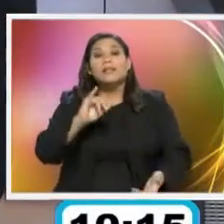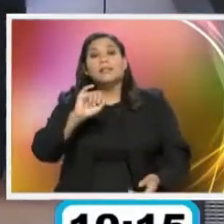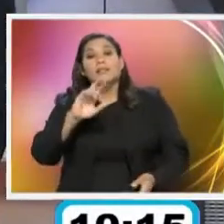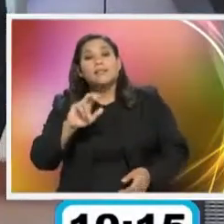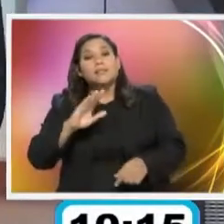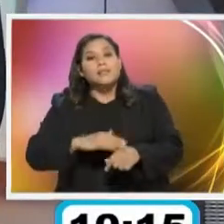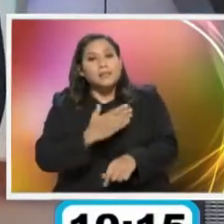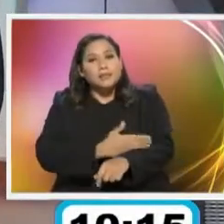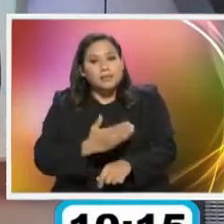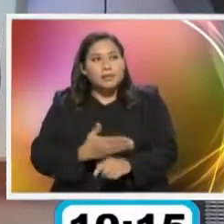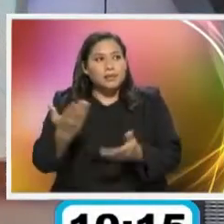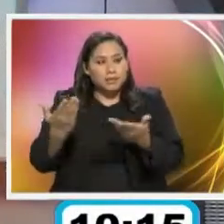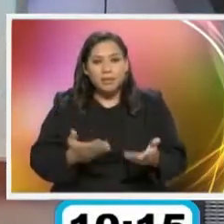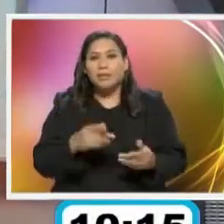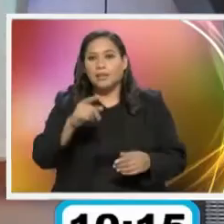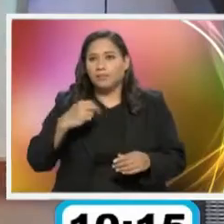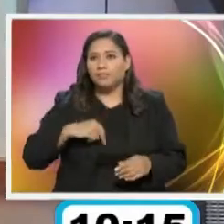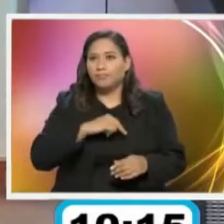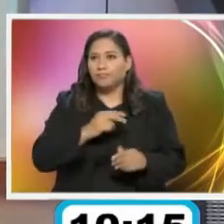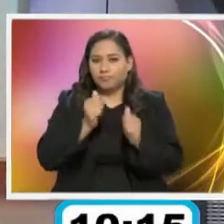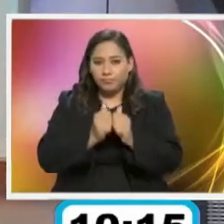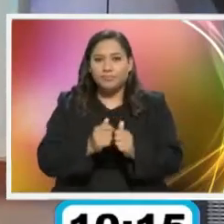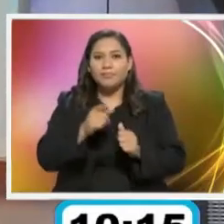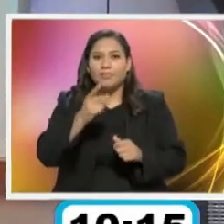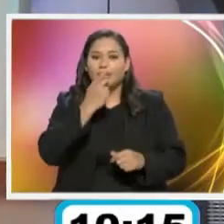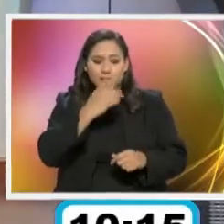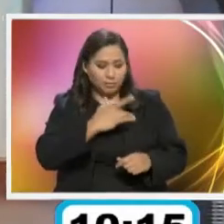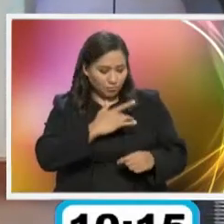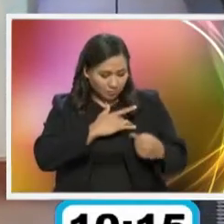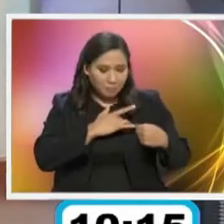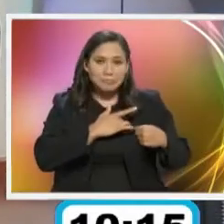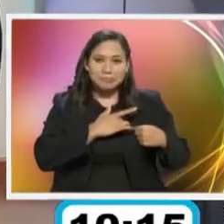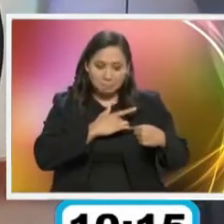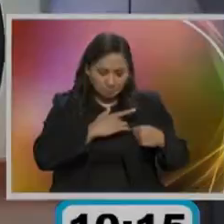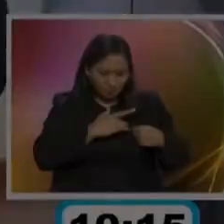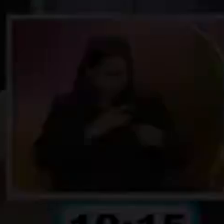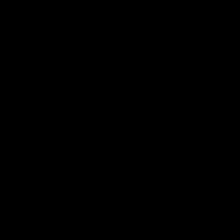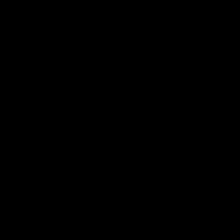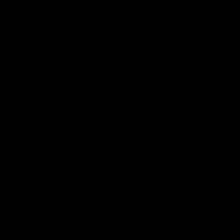gracias a por ustedes por el habernos espacio dicho y un ahí estamos. poquito de lo que dice el corazón y, Claro cuándo y que sí. cómo hay que escucharlo.